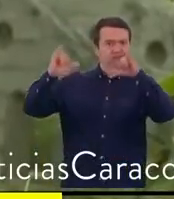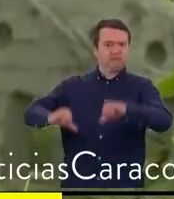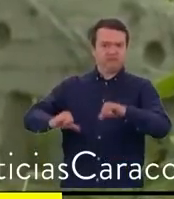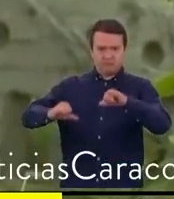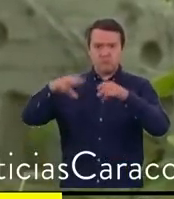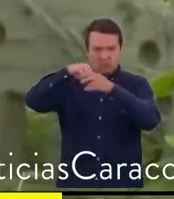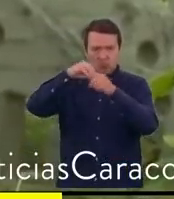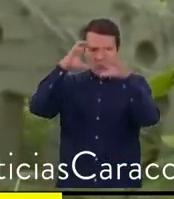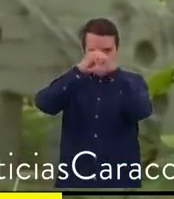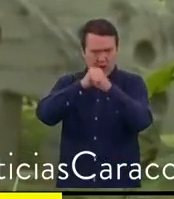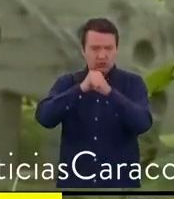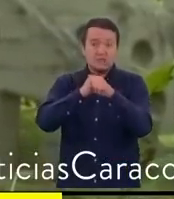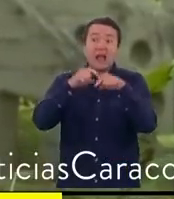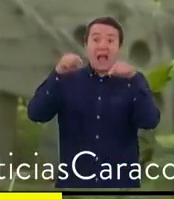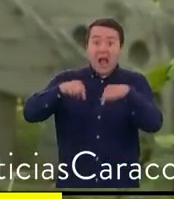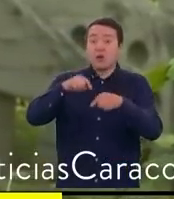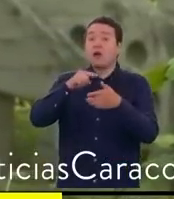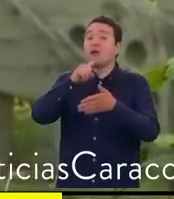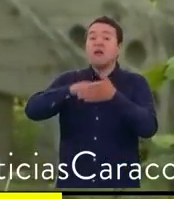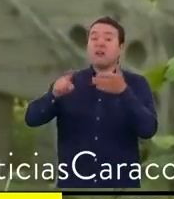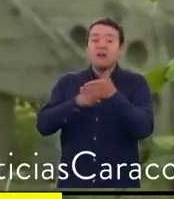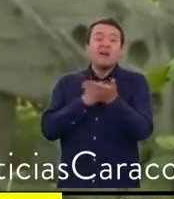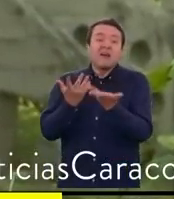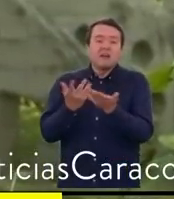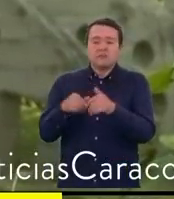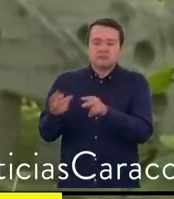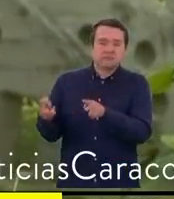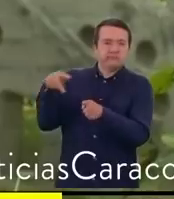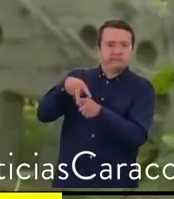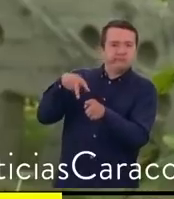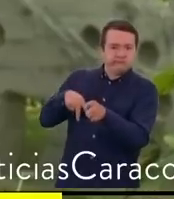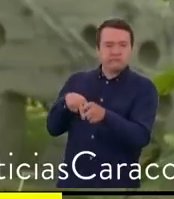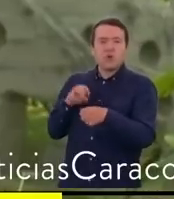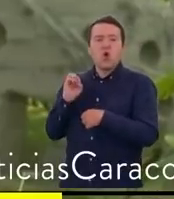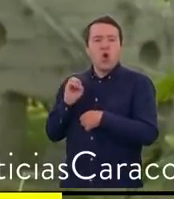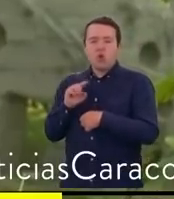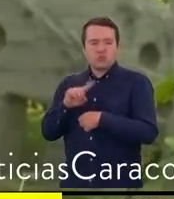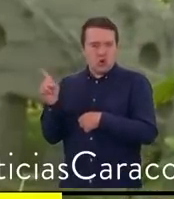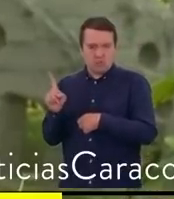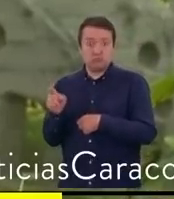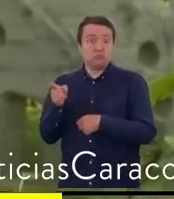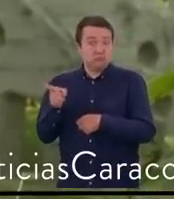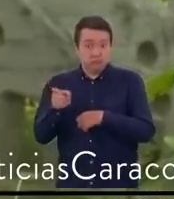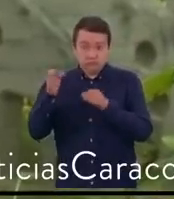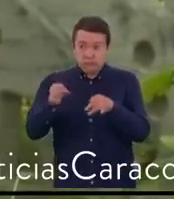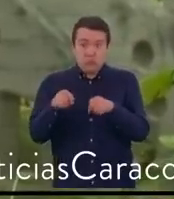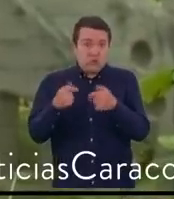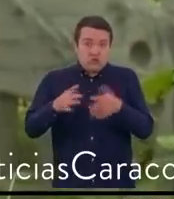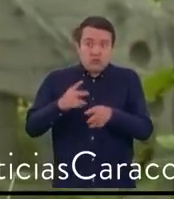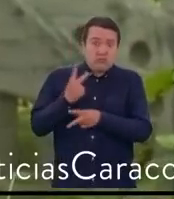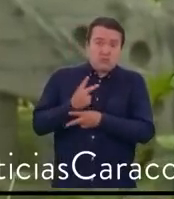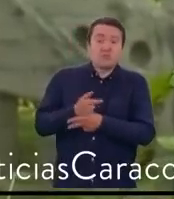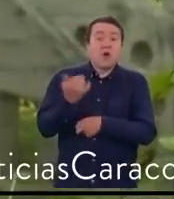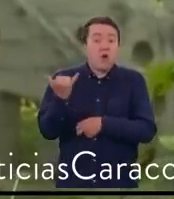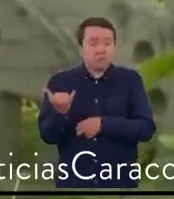la de parrillero hombre todo esto para evitar hechos de seguridad allí hace presencia la guerrilla de la ln y el clan del